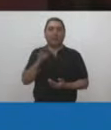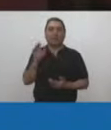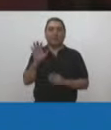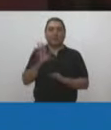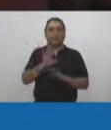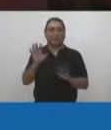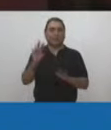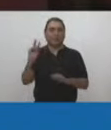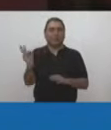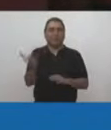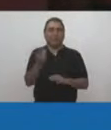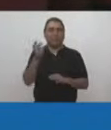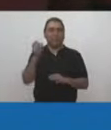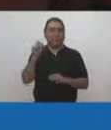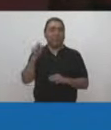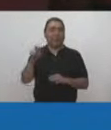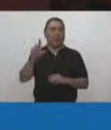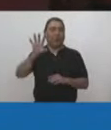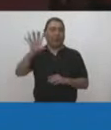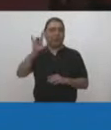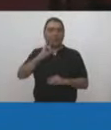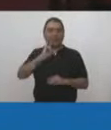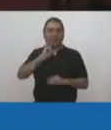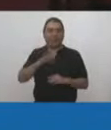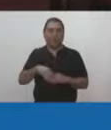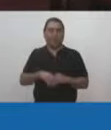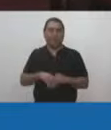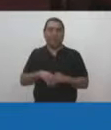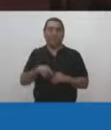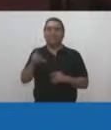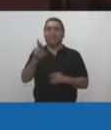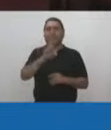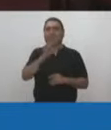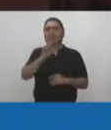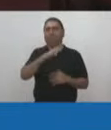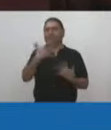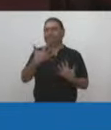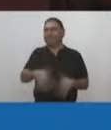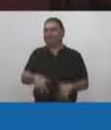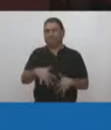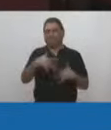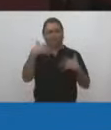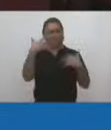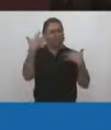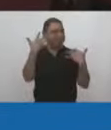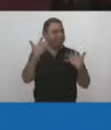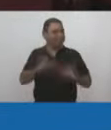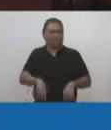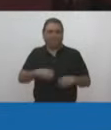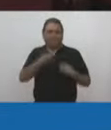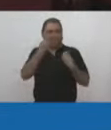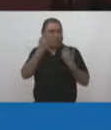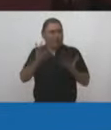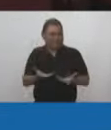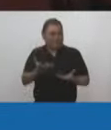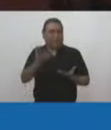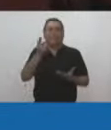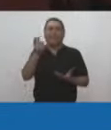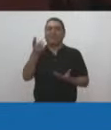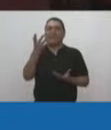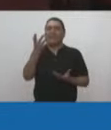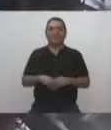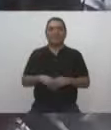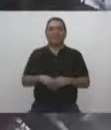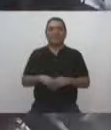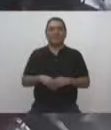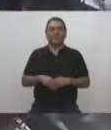mi provincia que necesitan recursos, la diferencia entre la dieta anterior y lo que nos están pagando ahora. Sí, y acá hay un plus, senador Zimmerman,